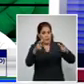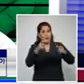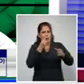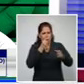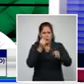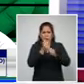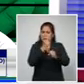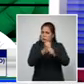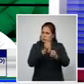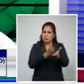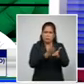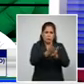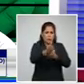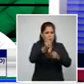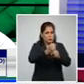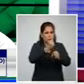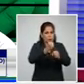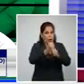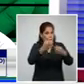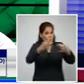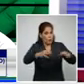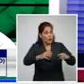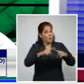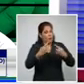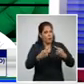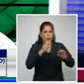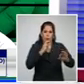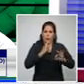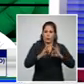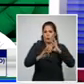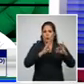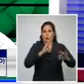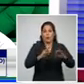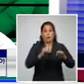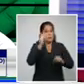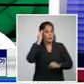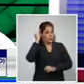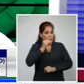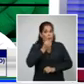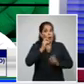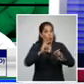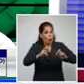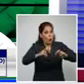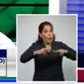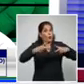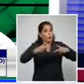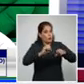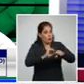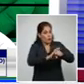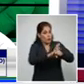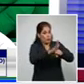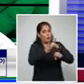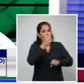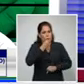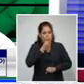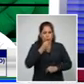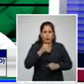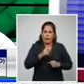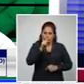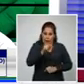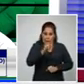actividades, pero que no están exentos y de hecho se hace un seguimiento por el personal de